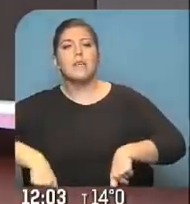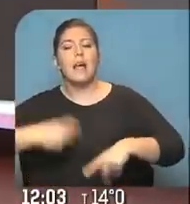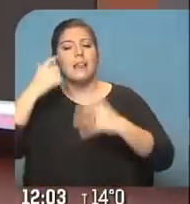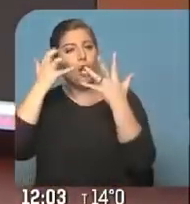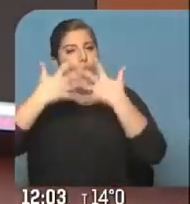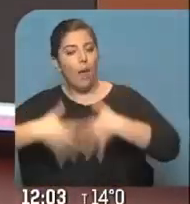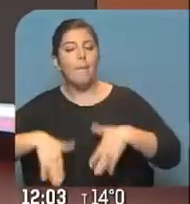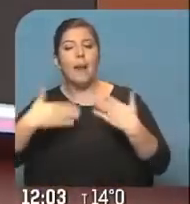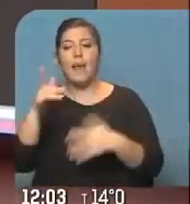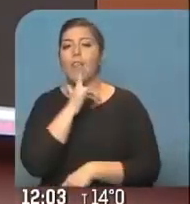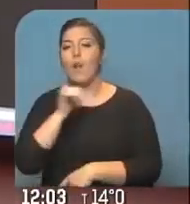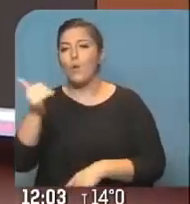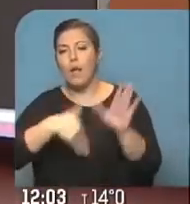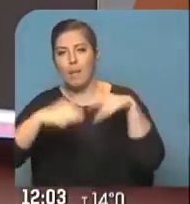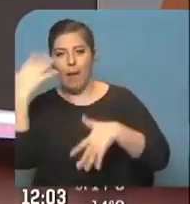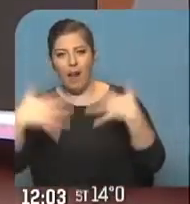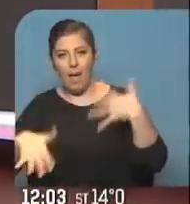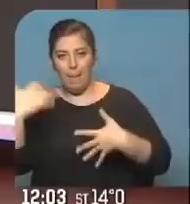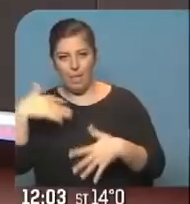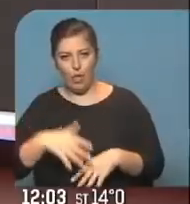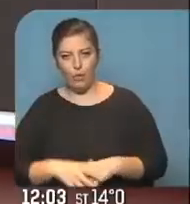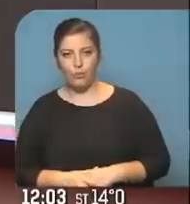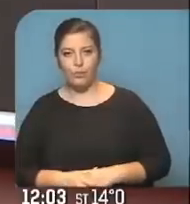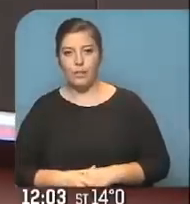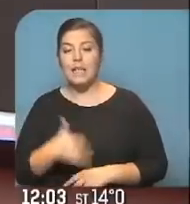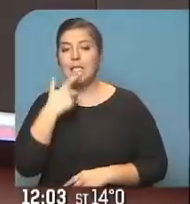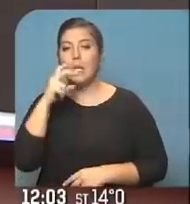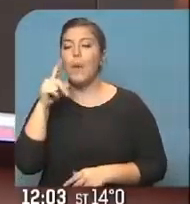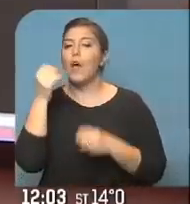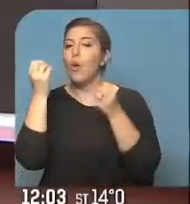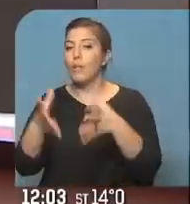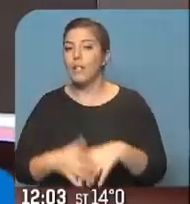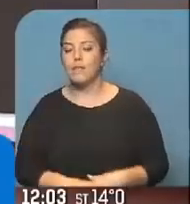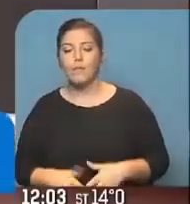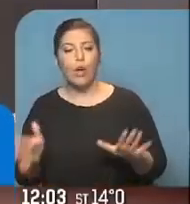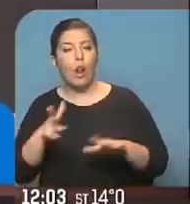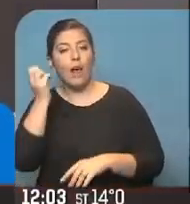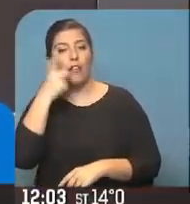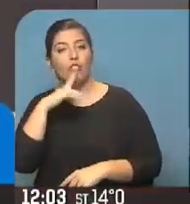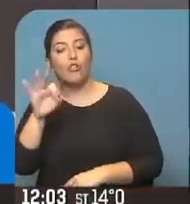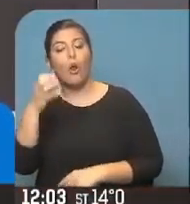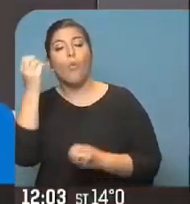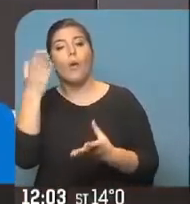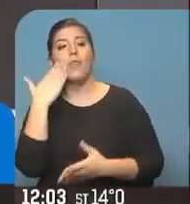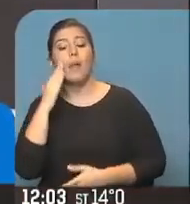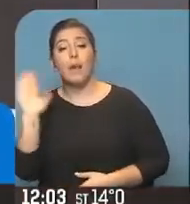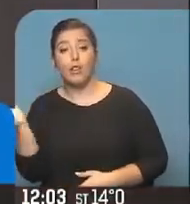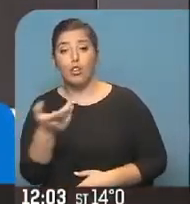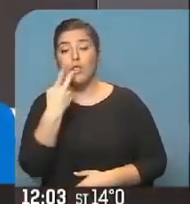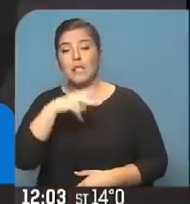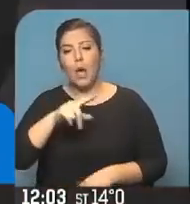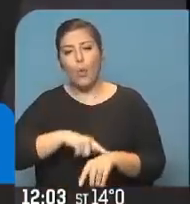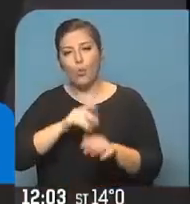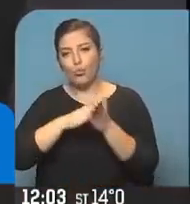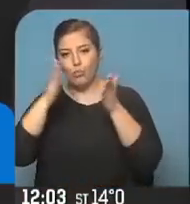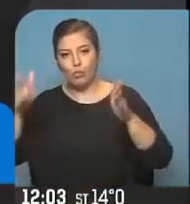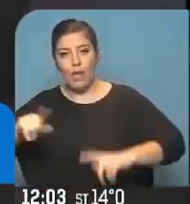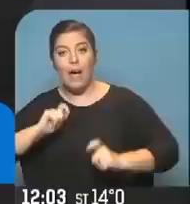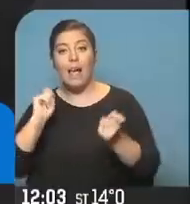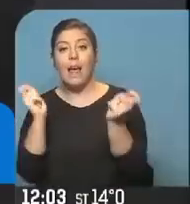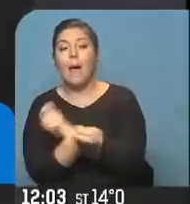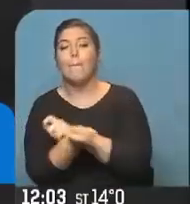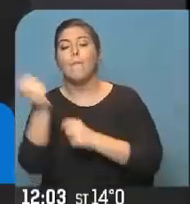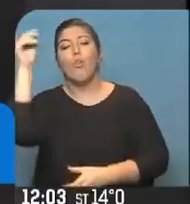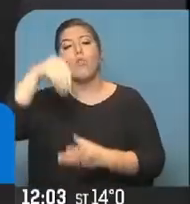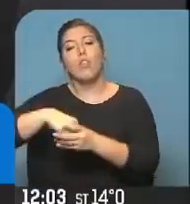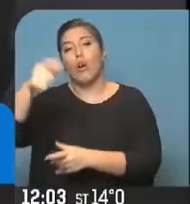sean más ágiles y llegue más rápido silvia como estas qué tal alejandro buenas tardes para todos una segunda etapa de reforma en la policía de la provincia